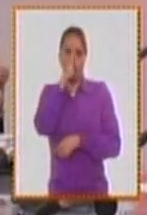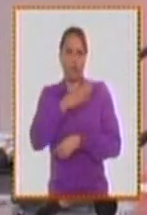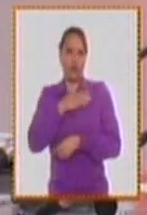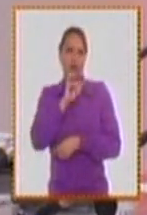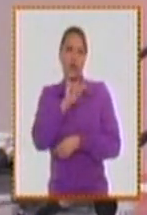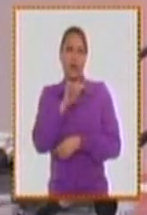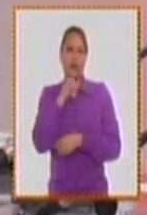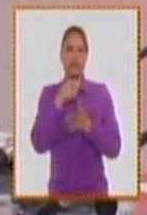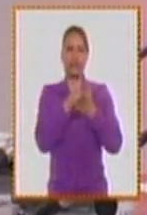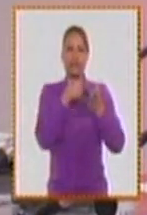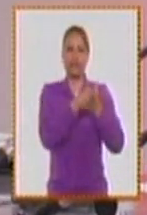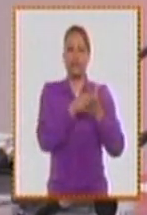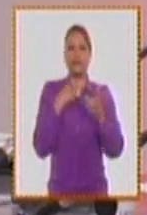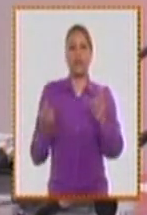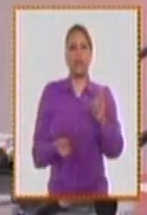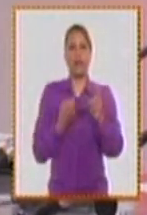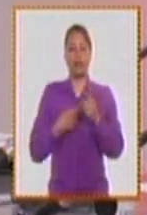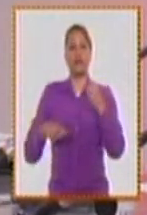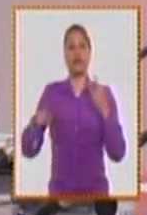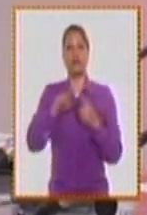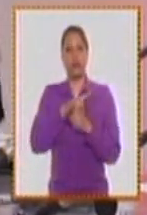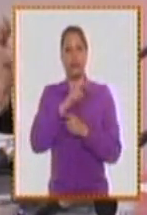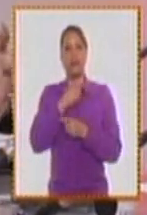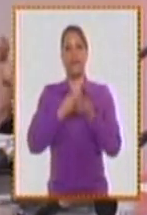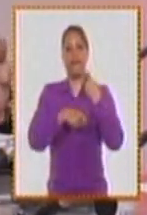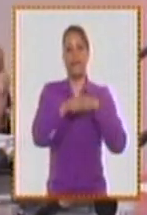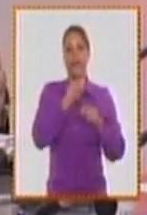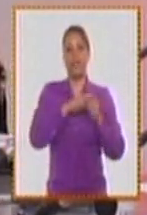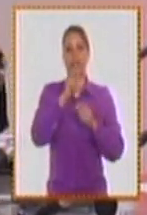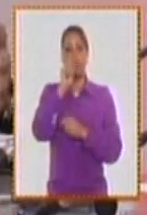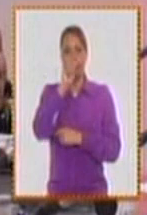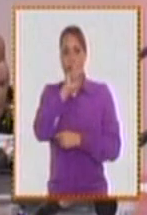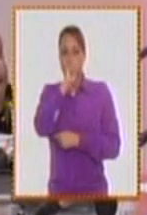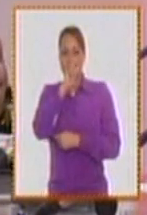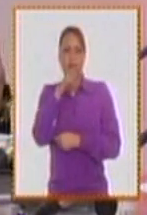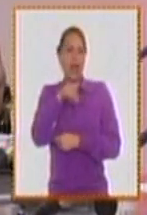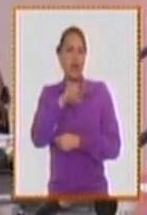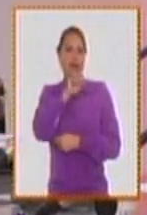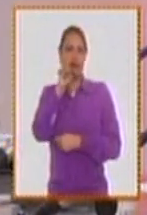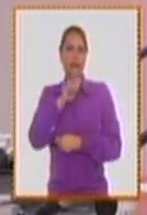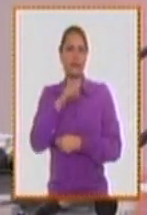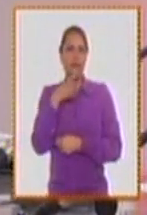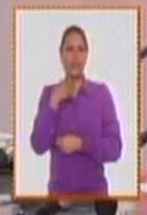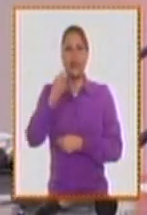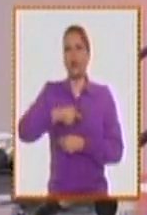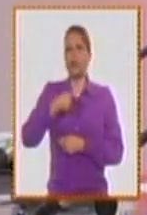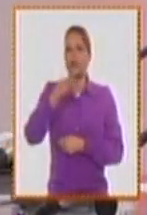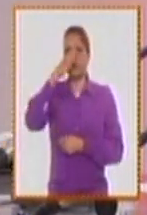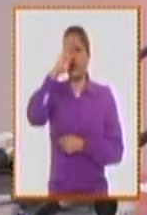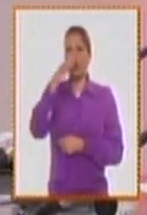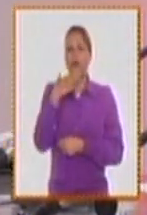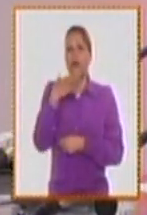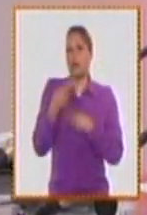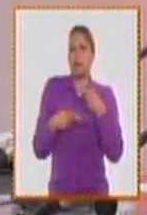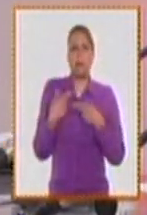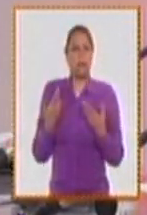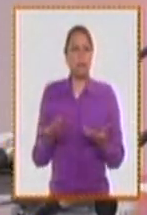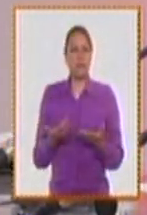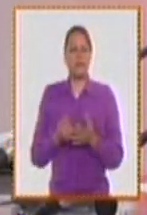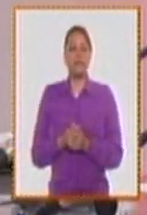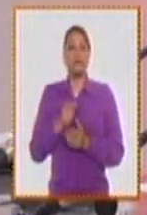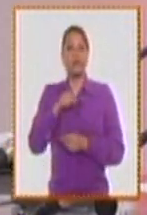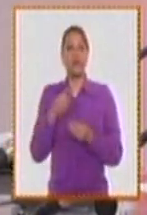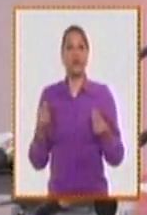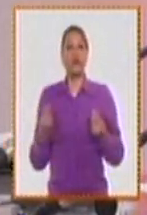enfrentamiento que se hace a este flagelo, ¿qué papel juega la justicia cubana? Está con nosotros, como decíamos esta tarde,